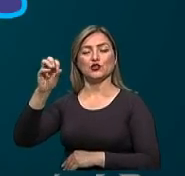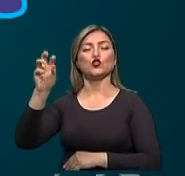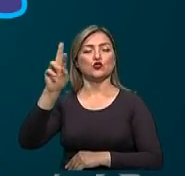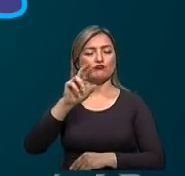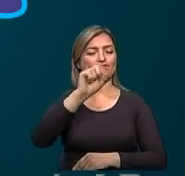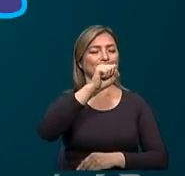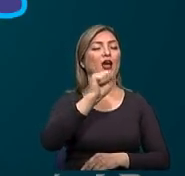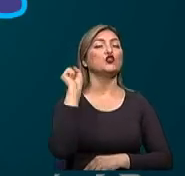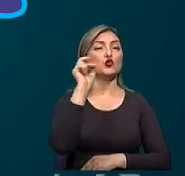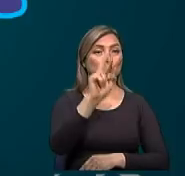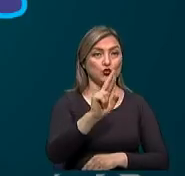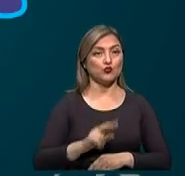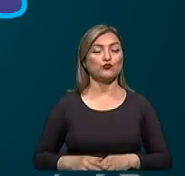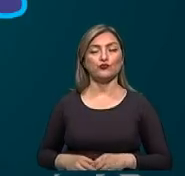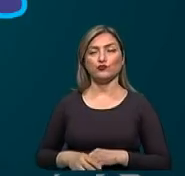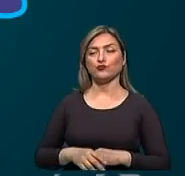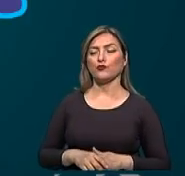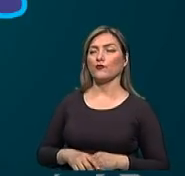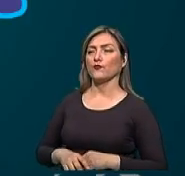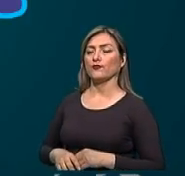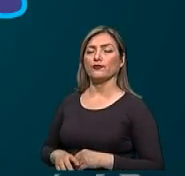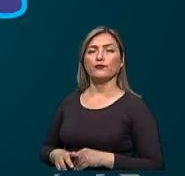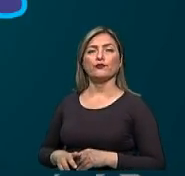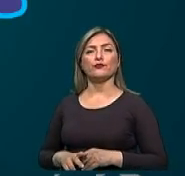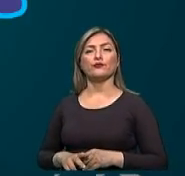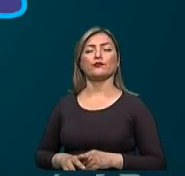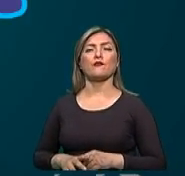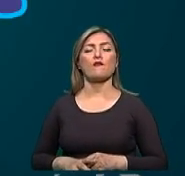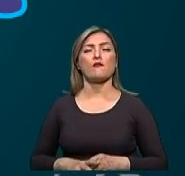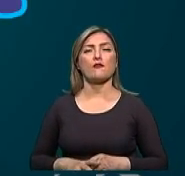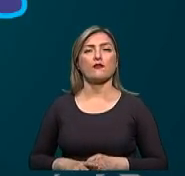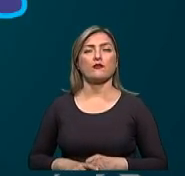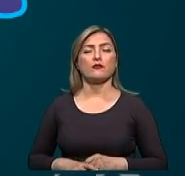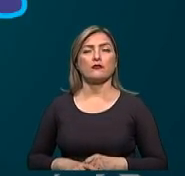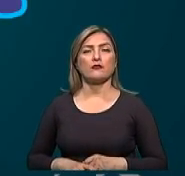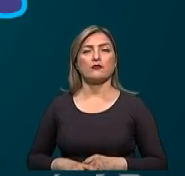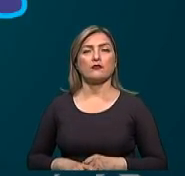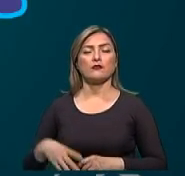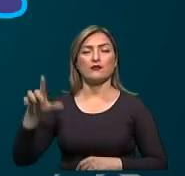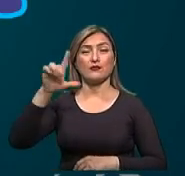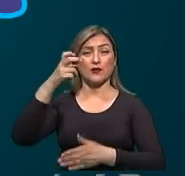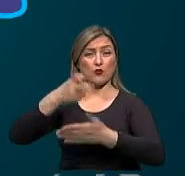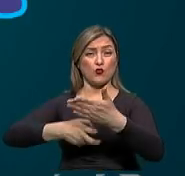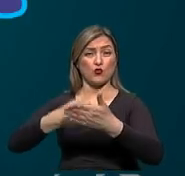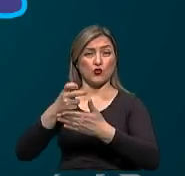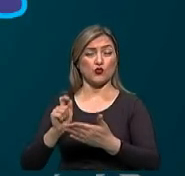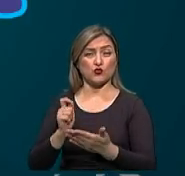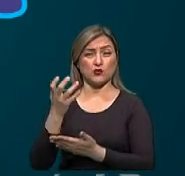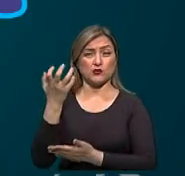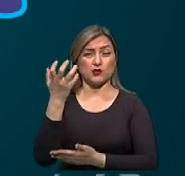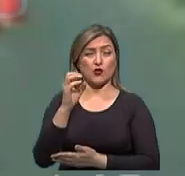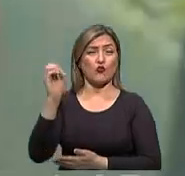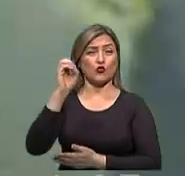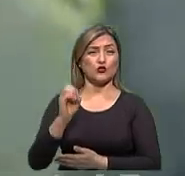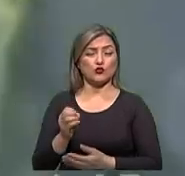sí. Perfecto. Cuéntenos también un poquito sobre las sanciones desde este lunes van a ser con el 15%, es